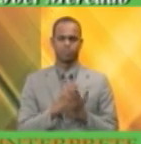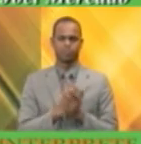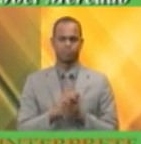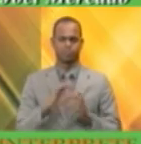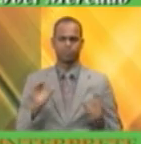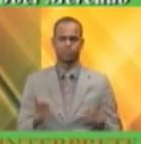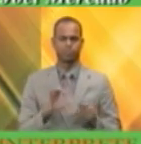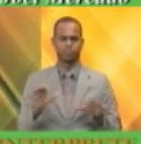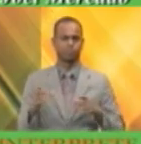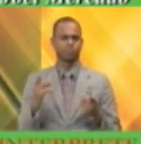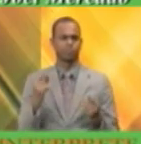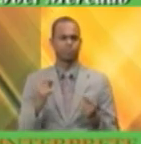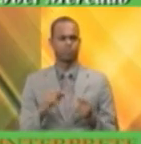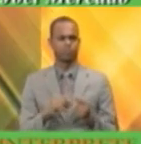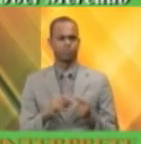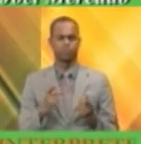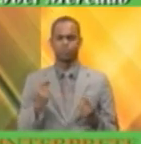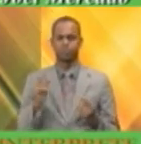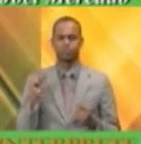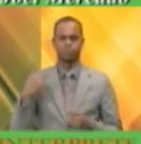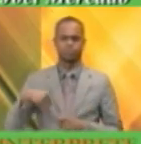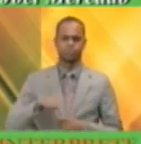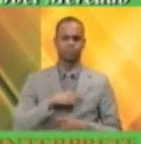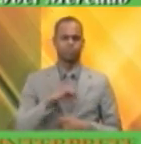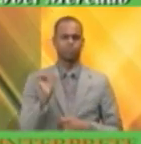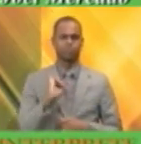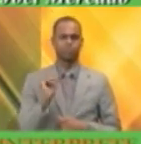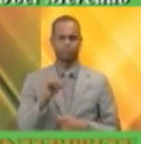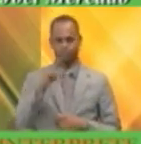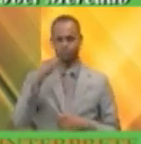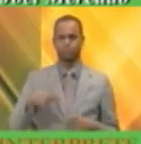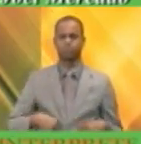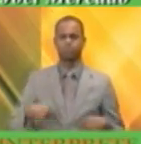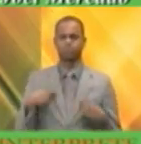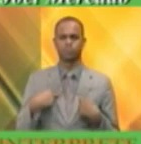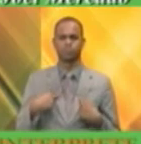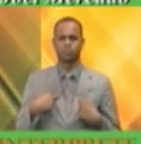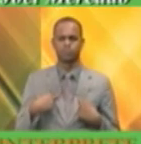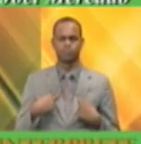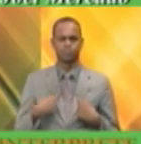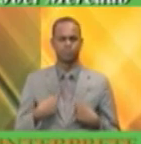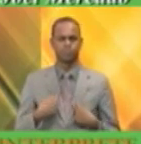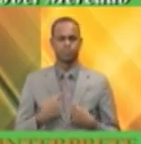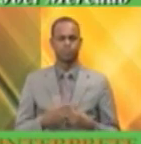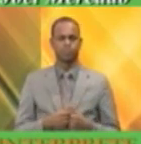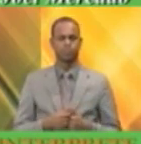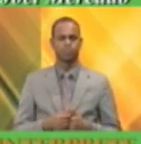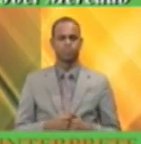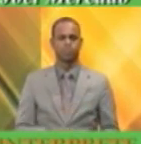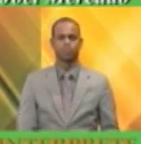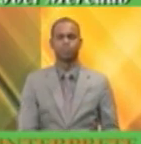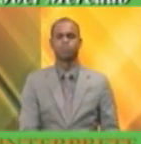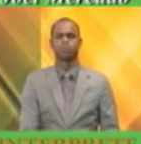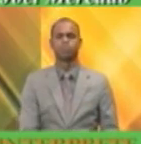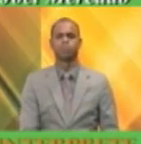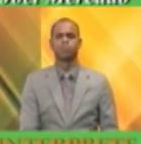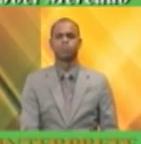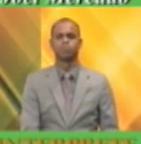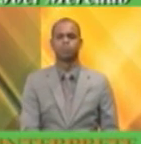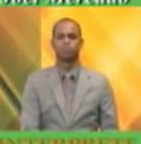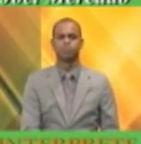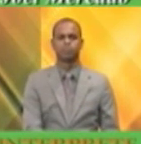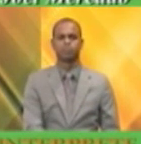ustedes, como todos nosotros, todos los seres humanos, tenemos No, entonces, con esto, con lo que yo